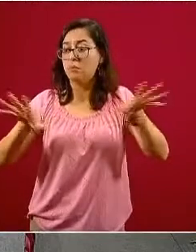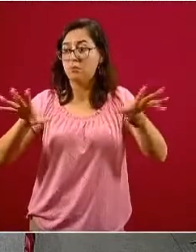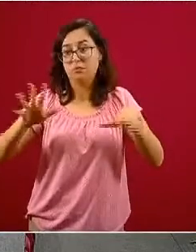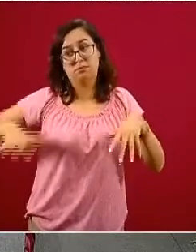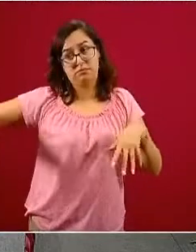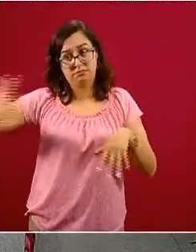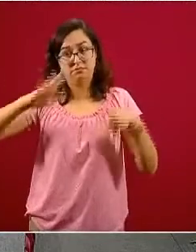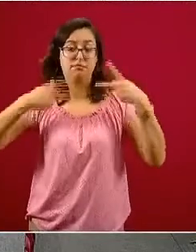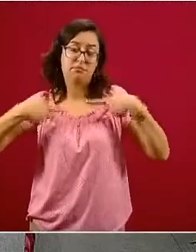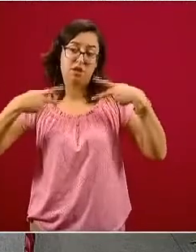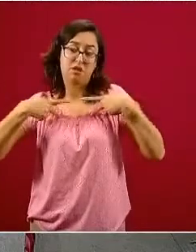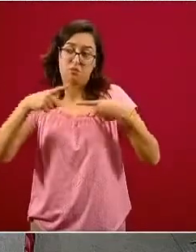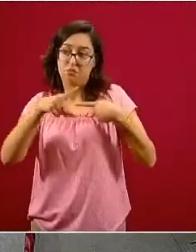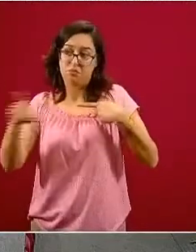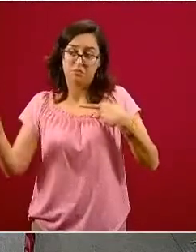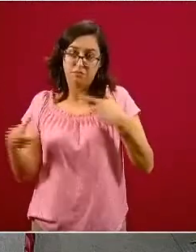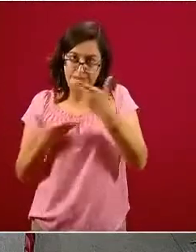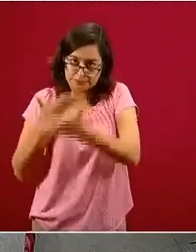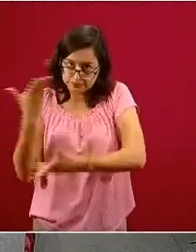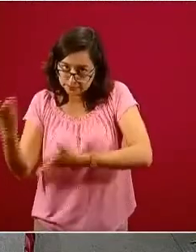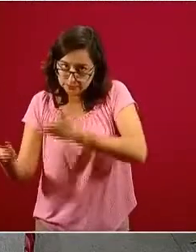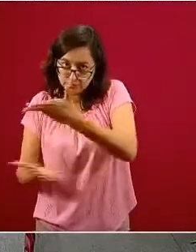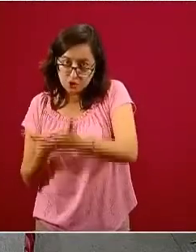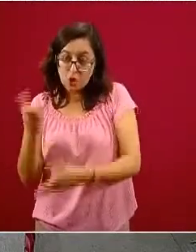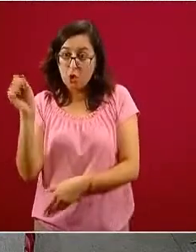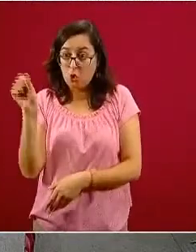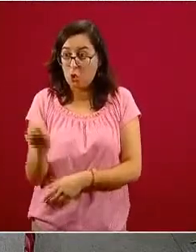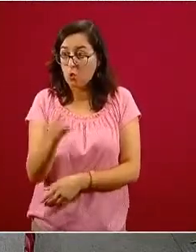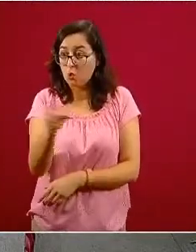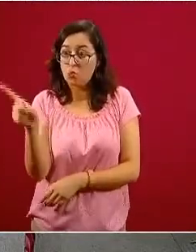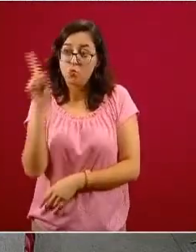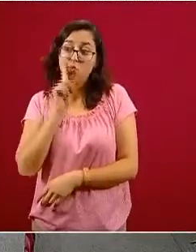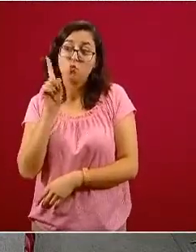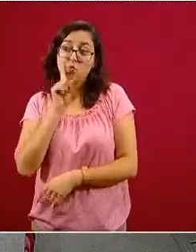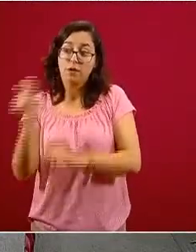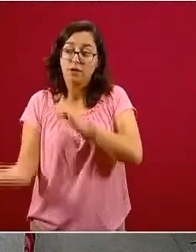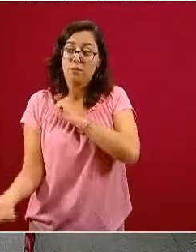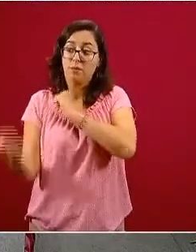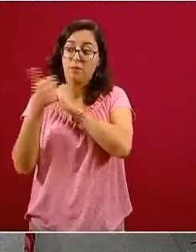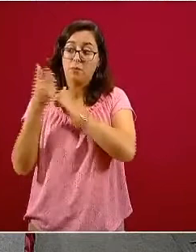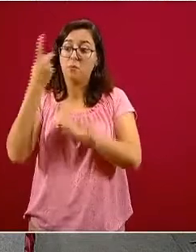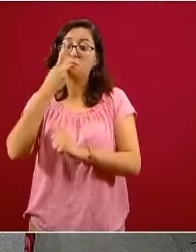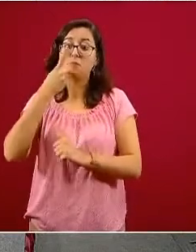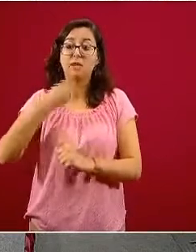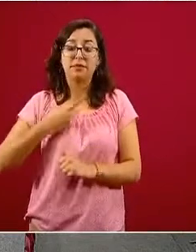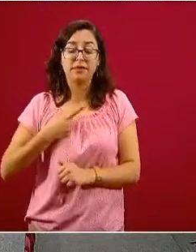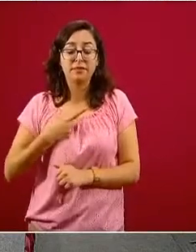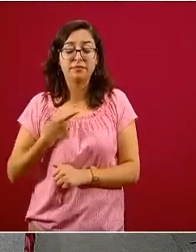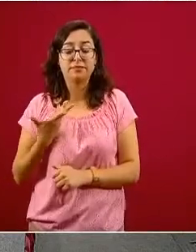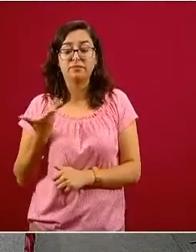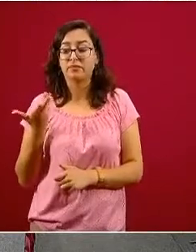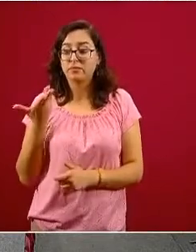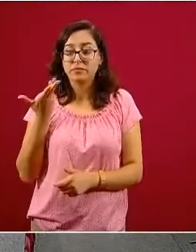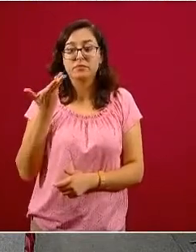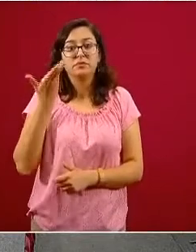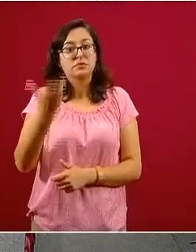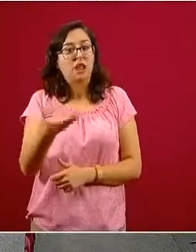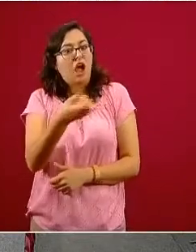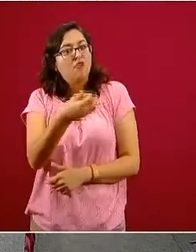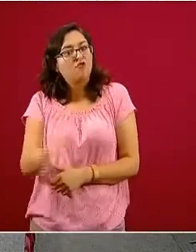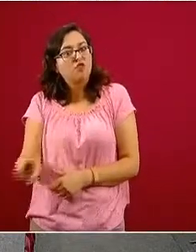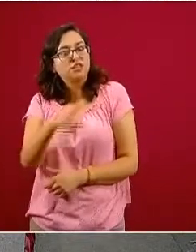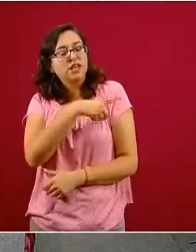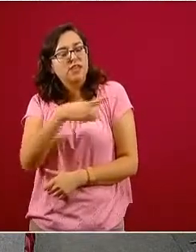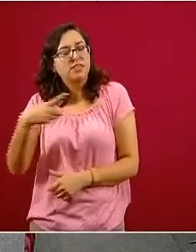una seguidora referente a que en su trabajo ella le piden la prueba de COVID para poder ingresar, ya